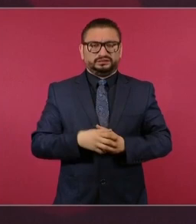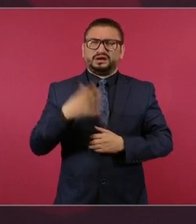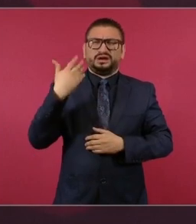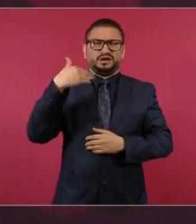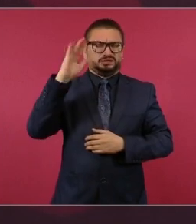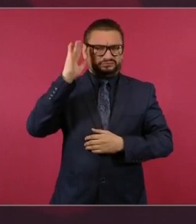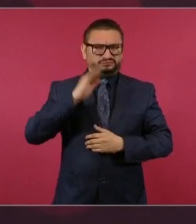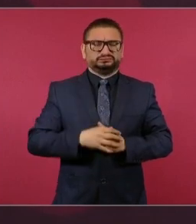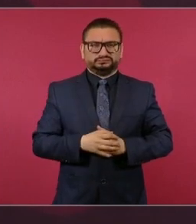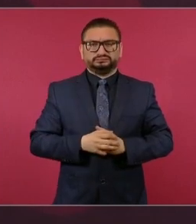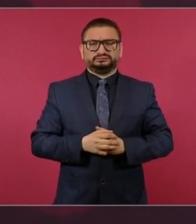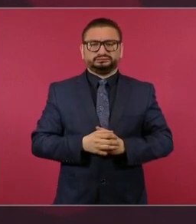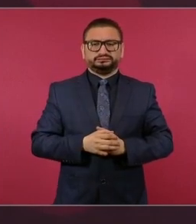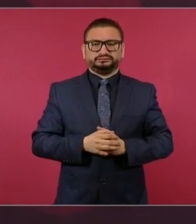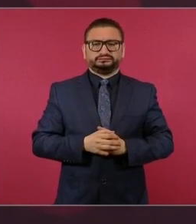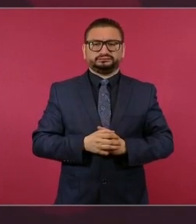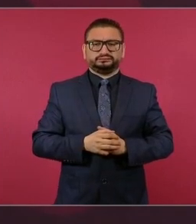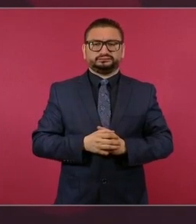antes,